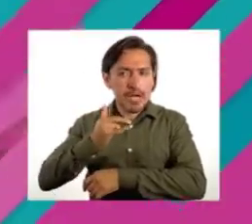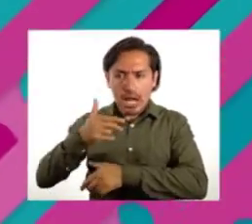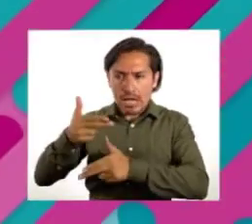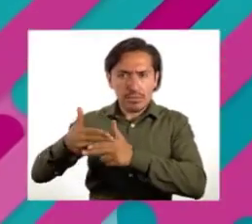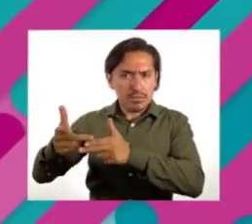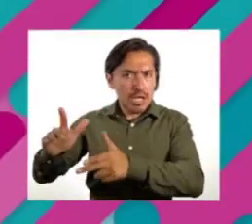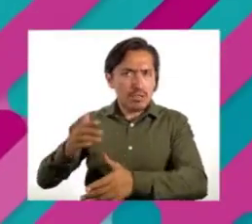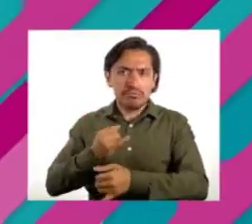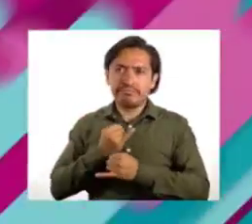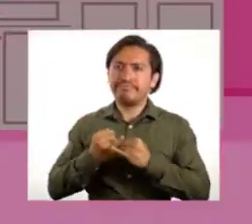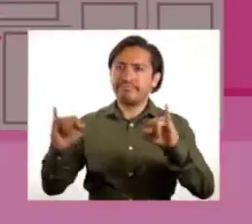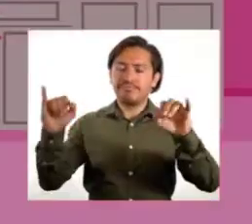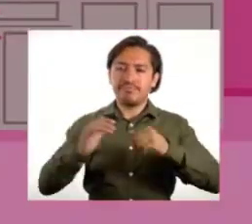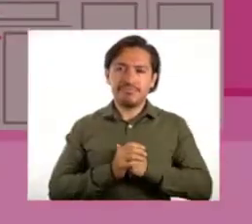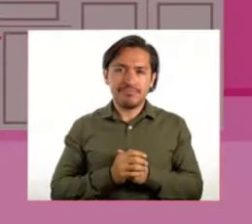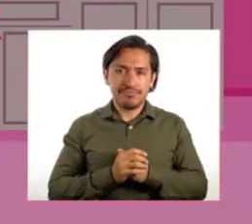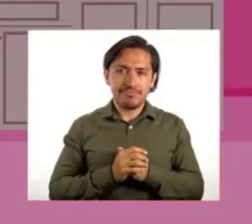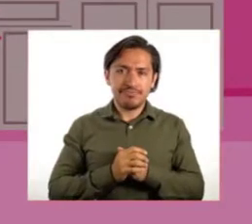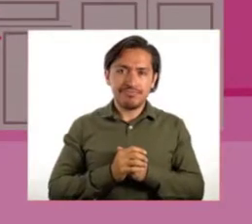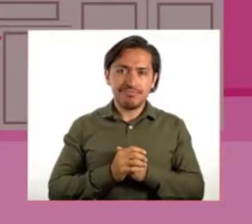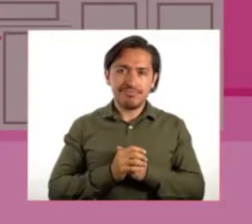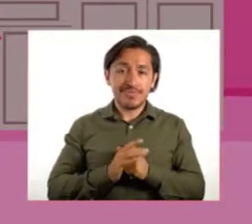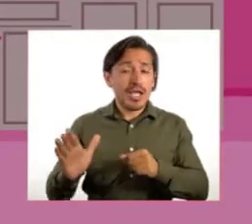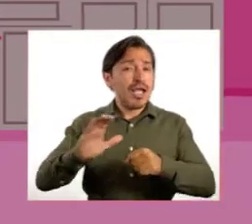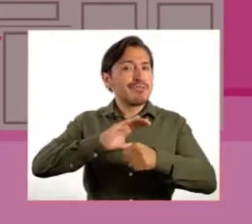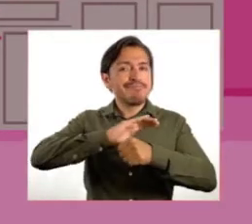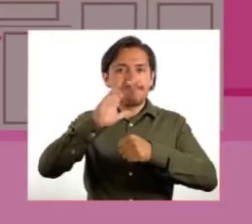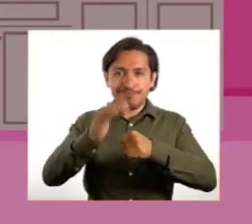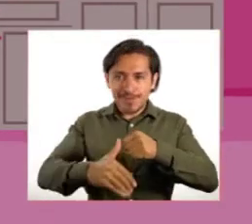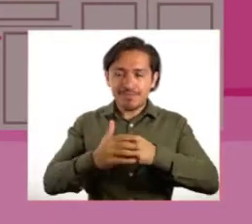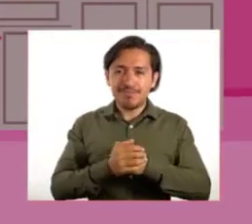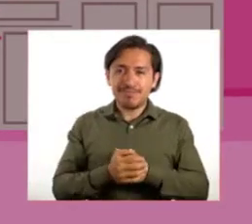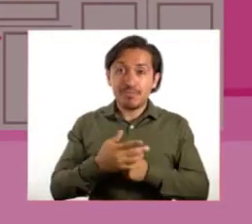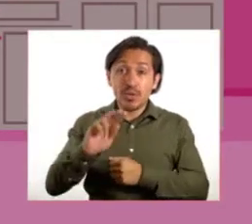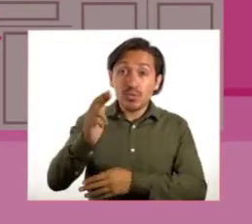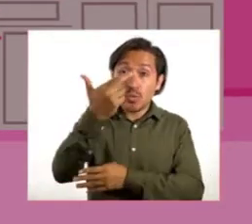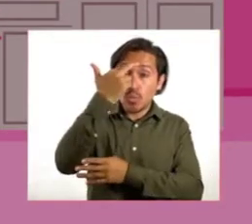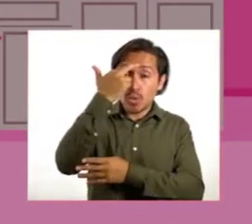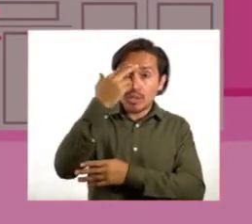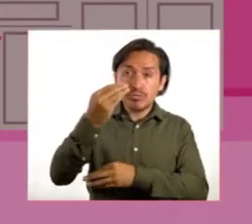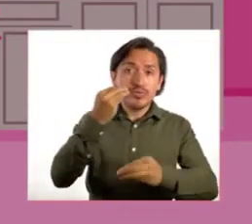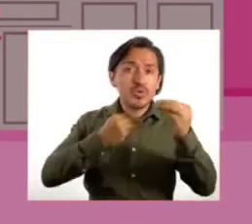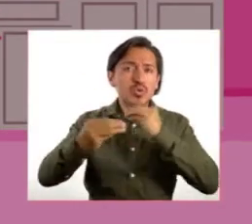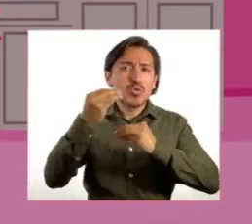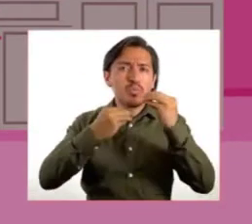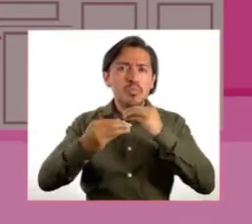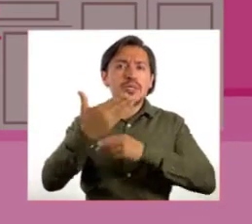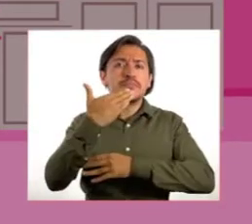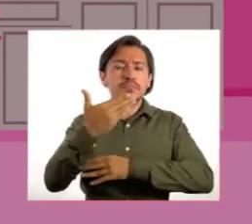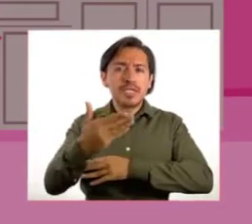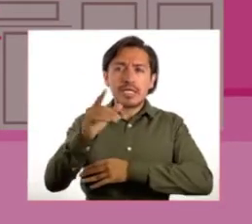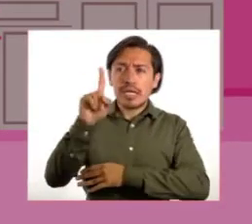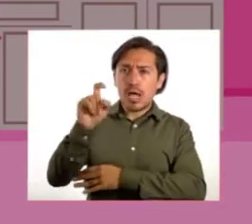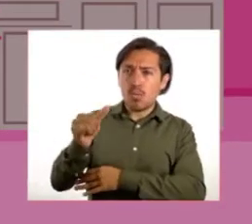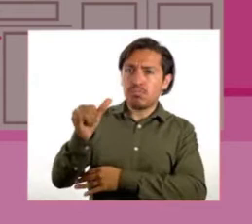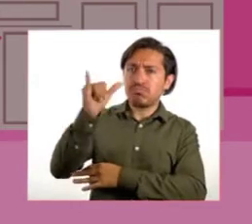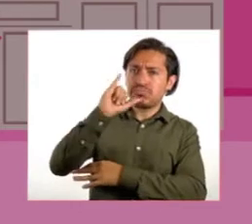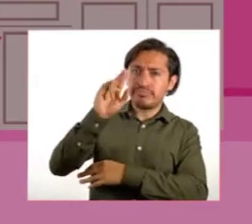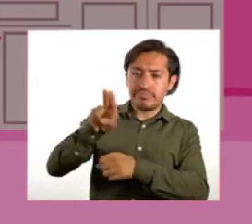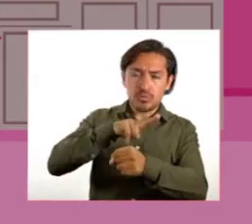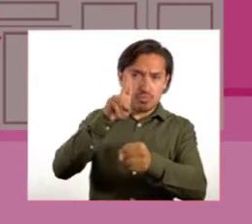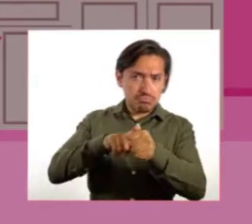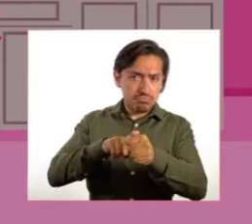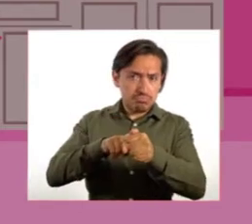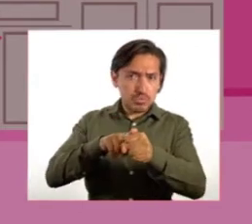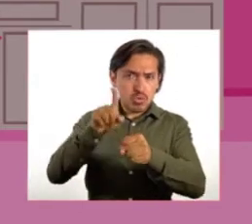liberada. Esto es todo por ahora. No olviden que mantener una alimentación balanceada y beber mucha agua simple